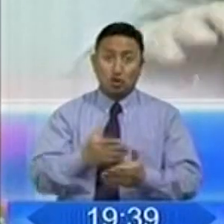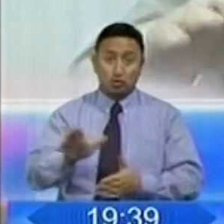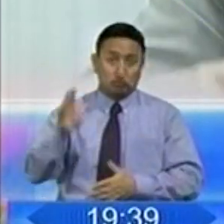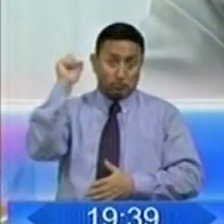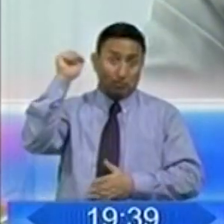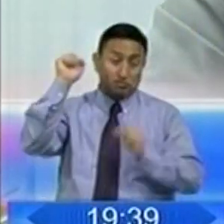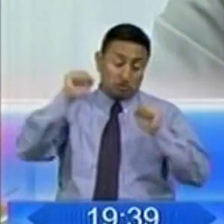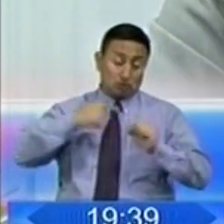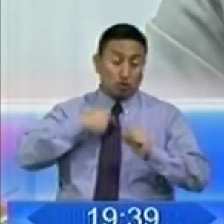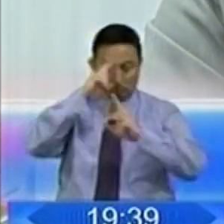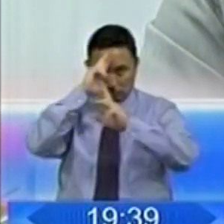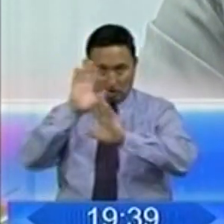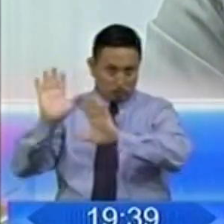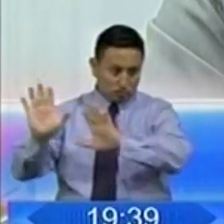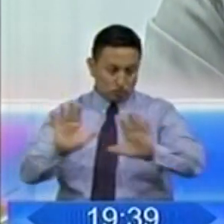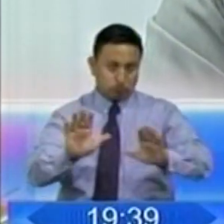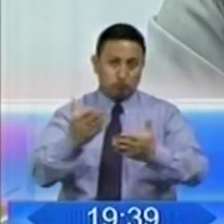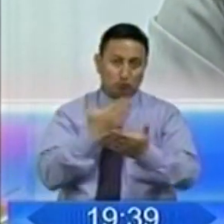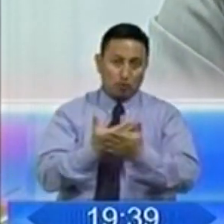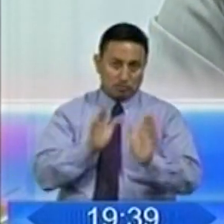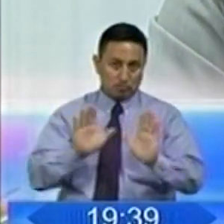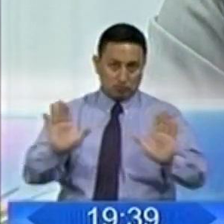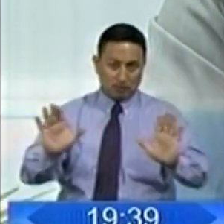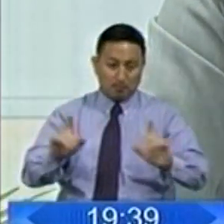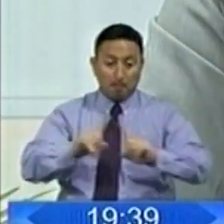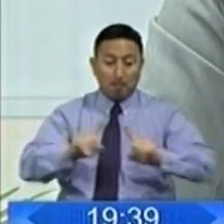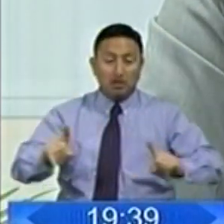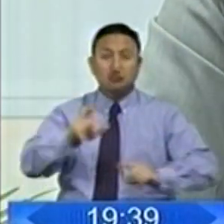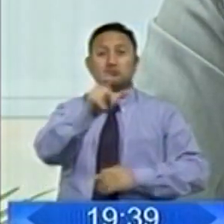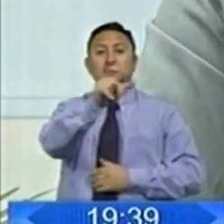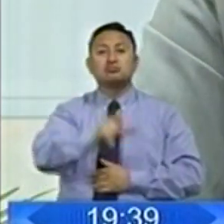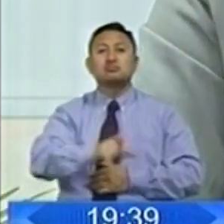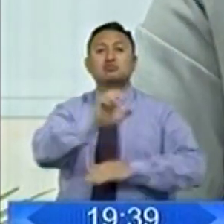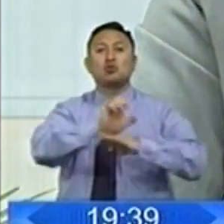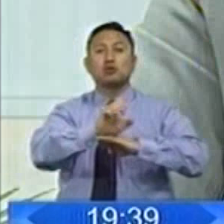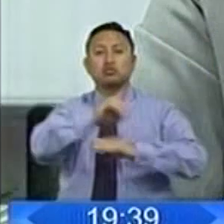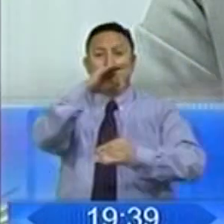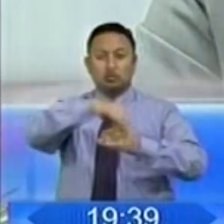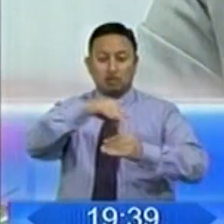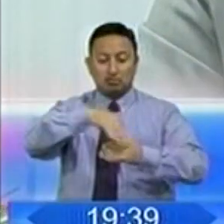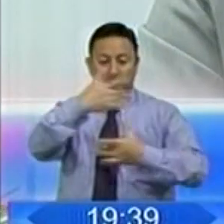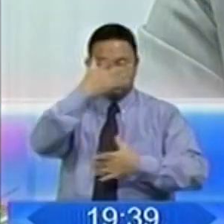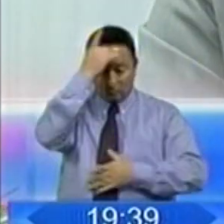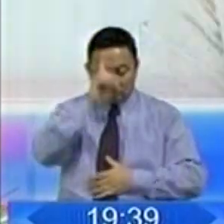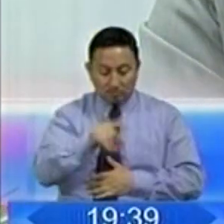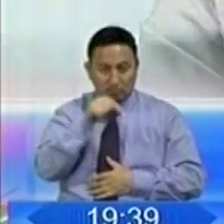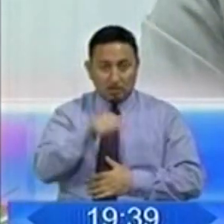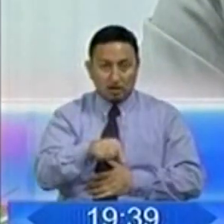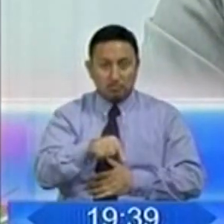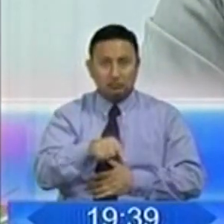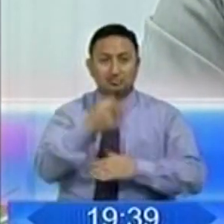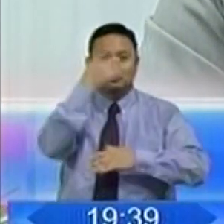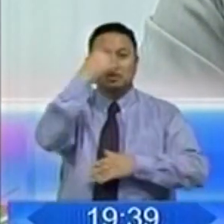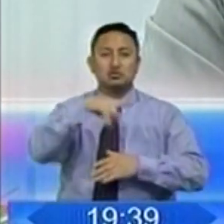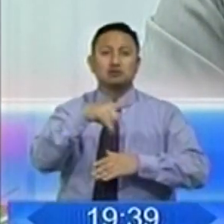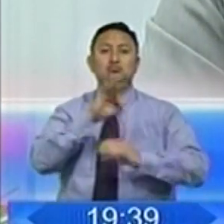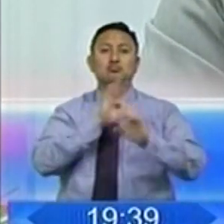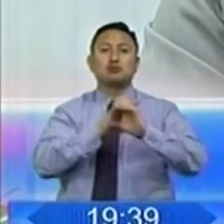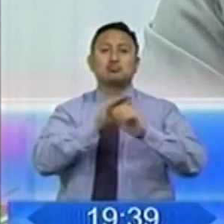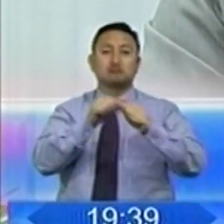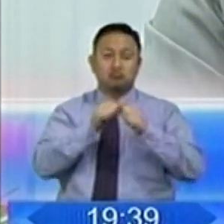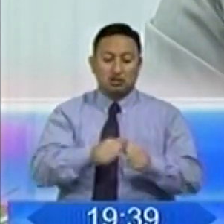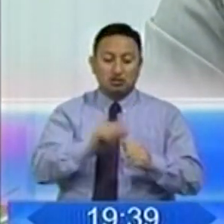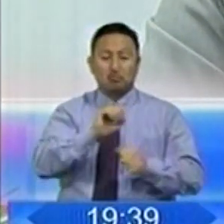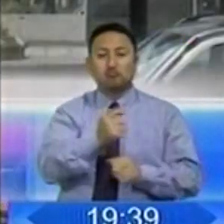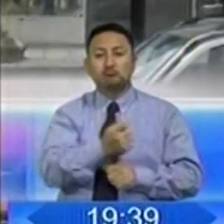derecho y que yo respeto, finalmente el pueblo decidirá a través de la votación popular de la expresión máxima la voluntad